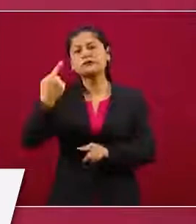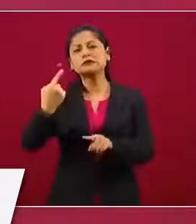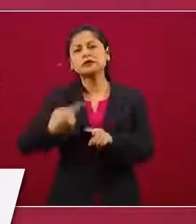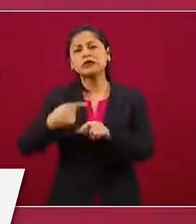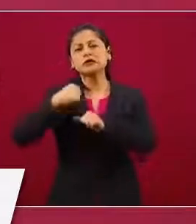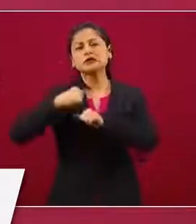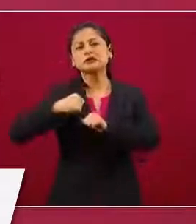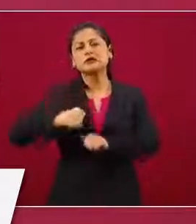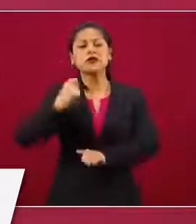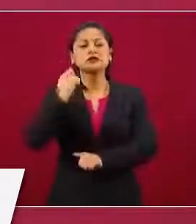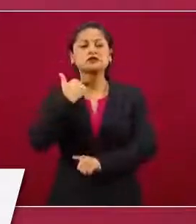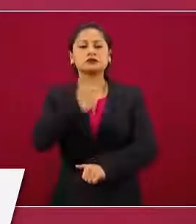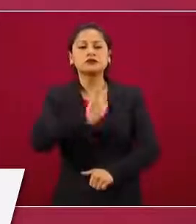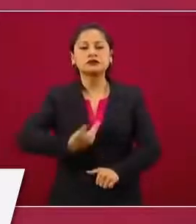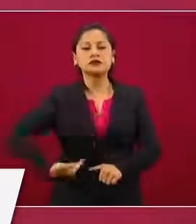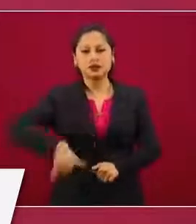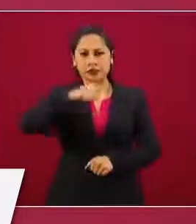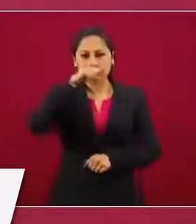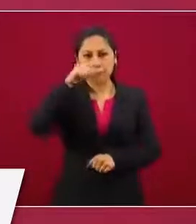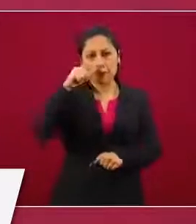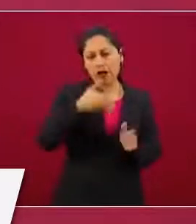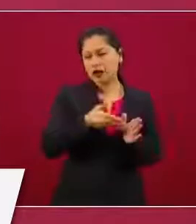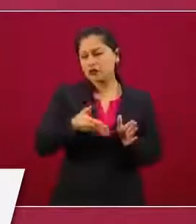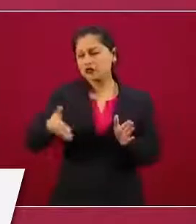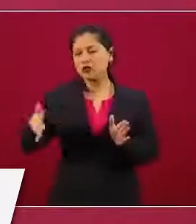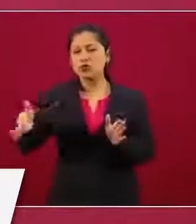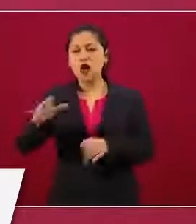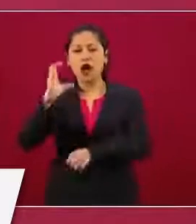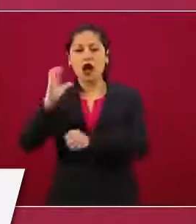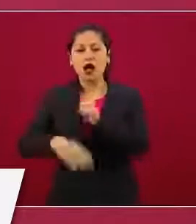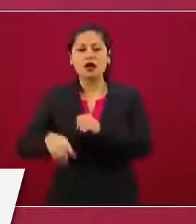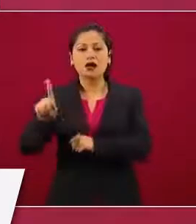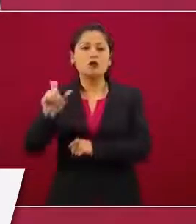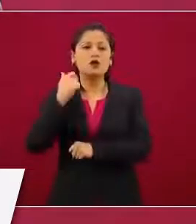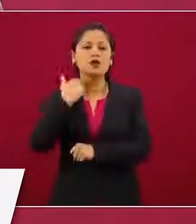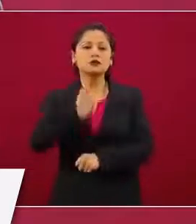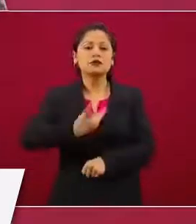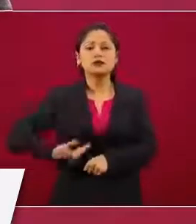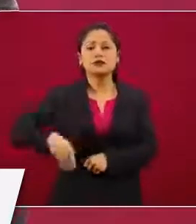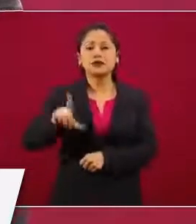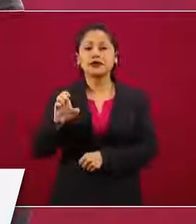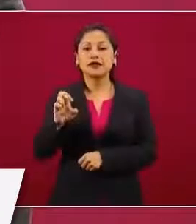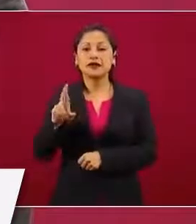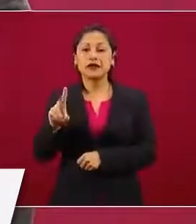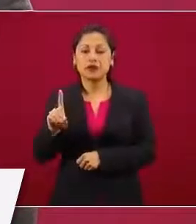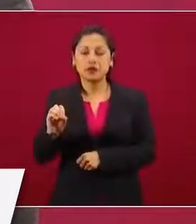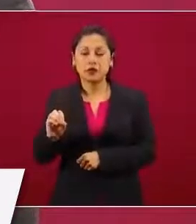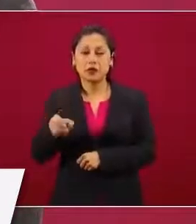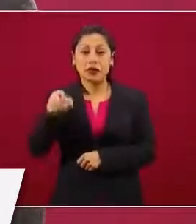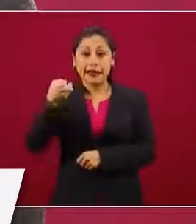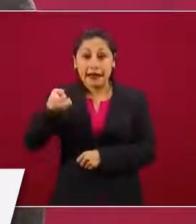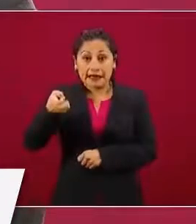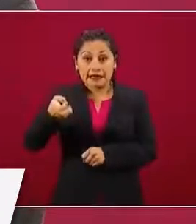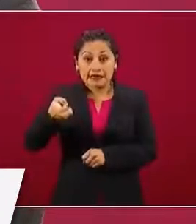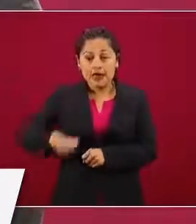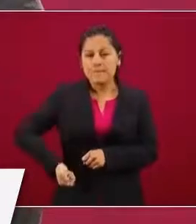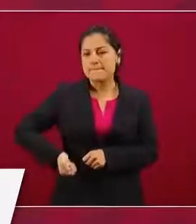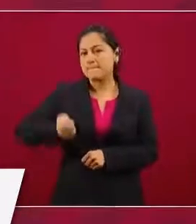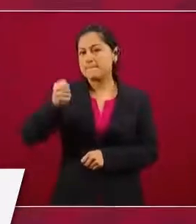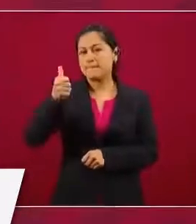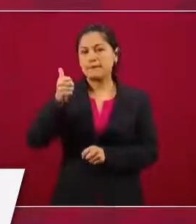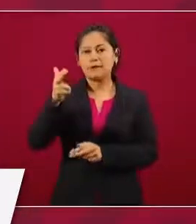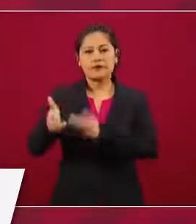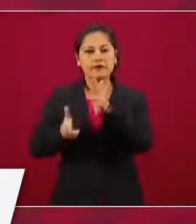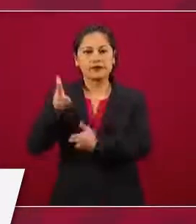terminó con el presidente Lerdo de Tejada. Ese es el primer ferrocarril, poco más